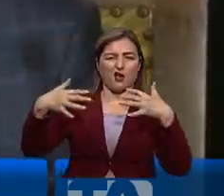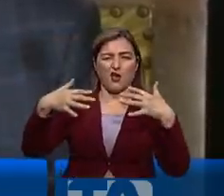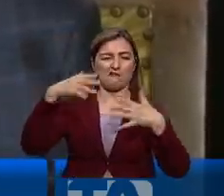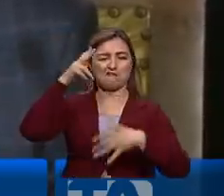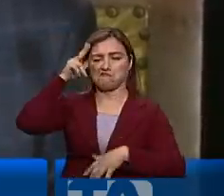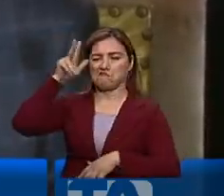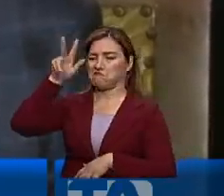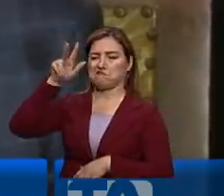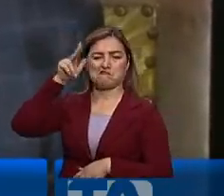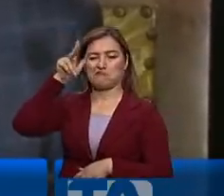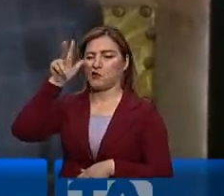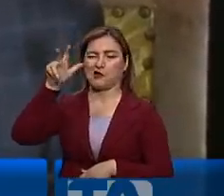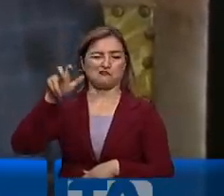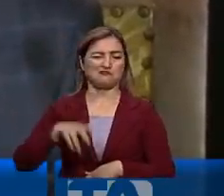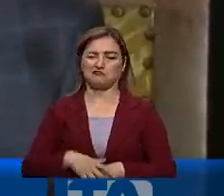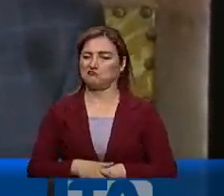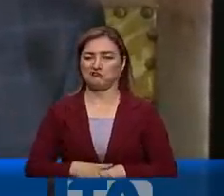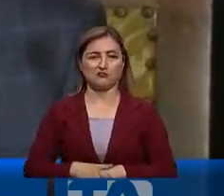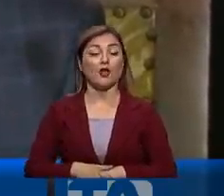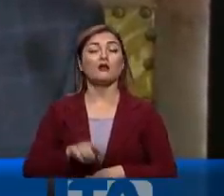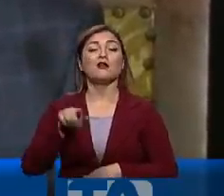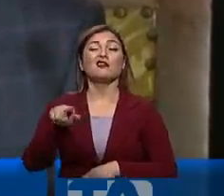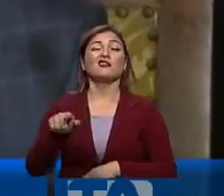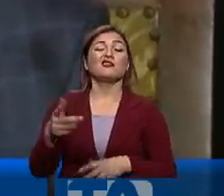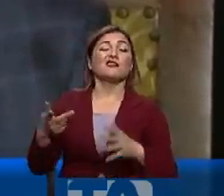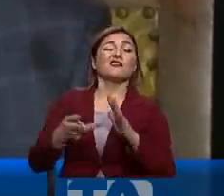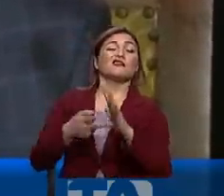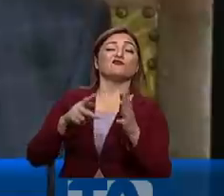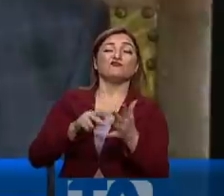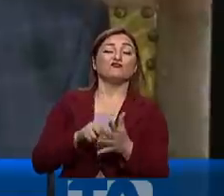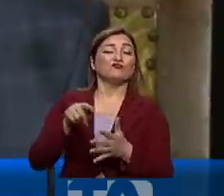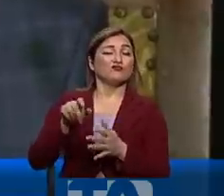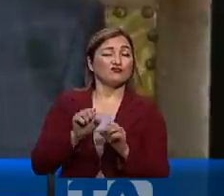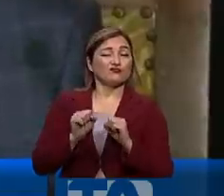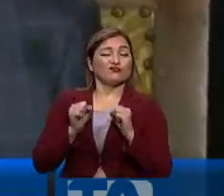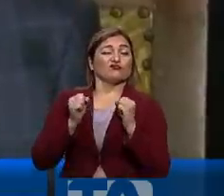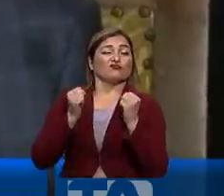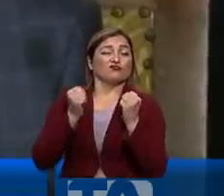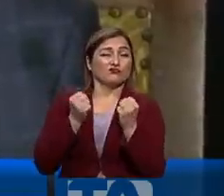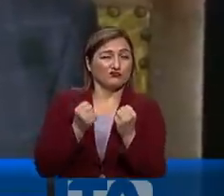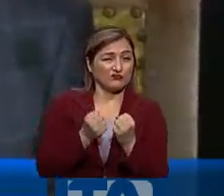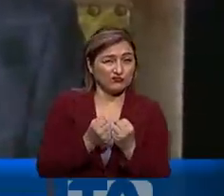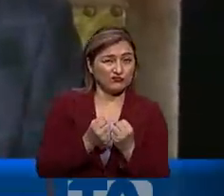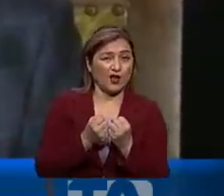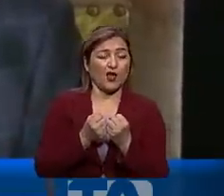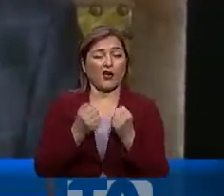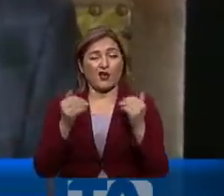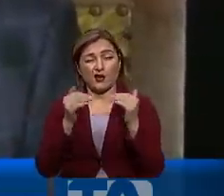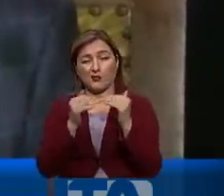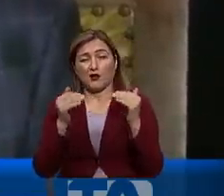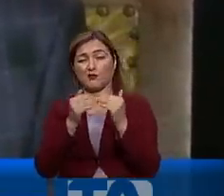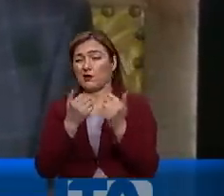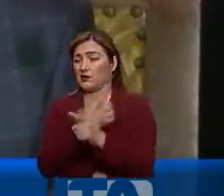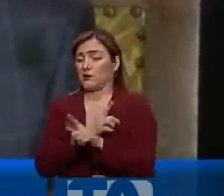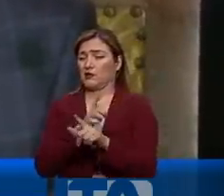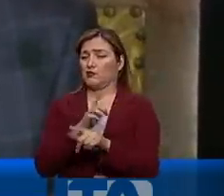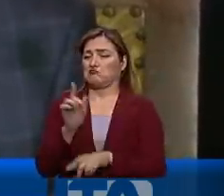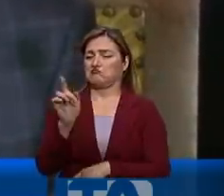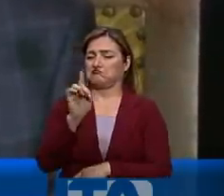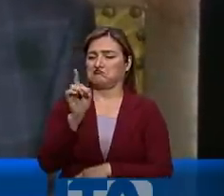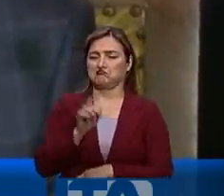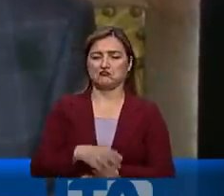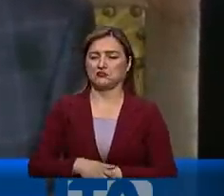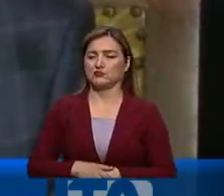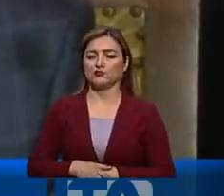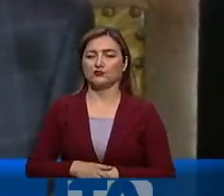eso no corresponde a una sociedad republicana,